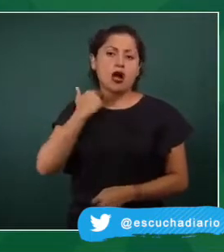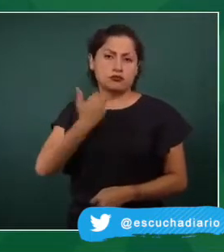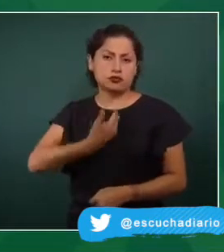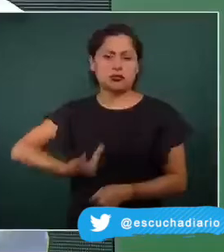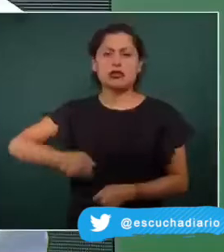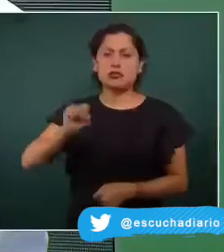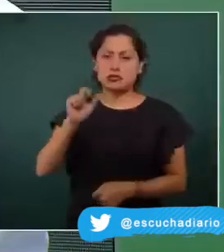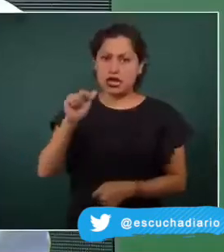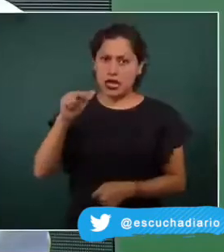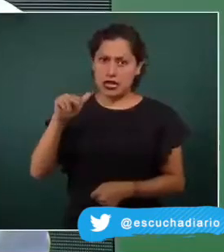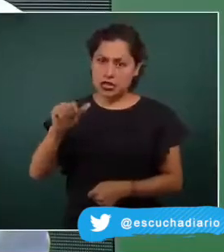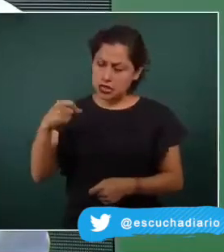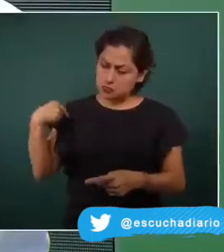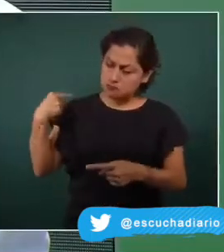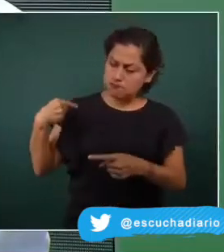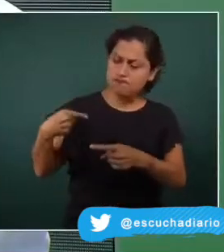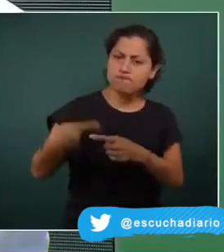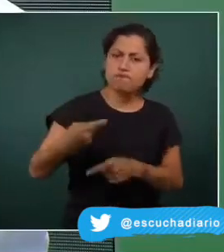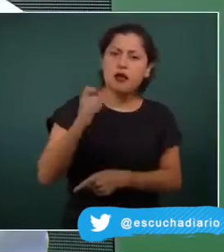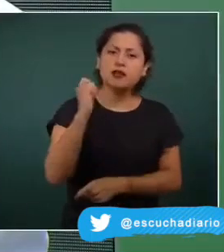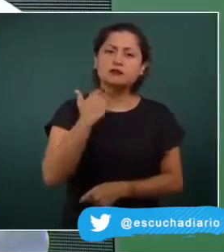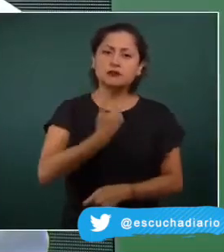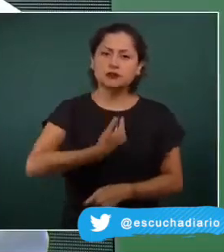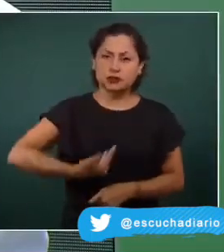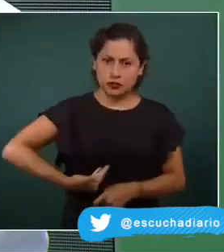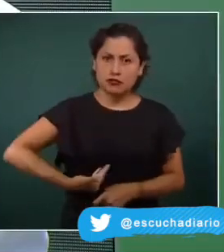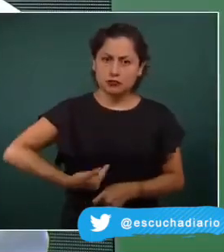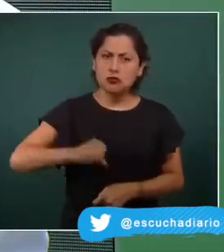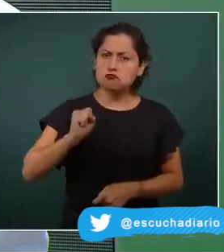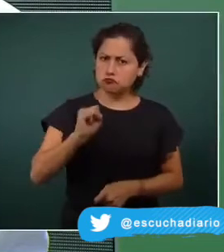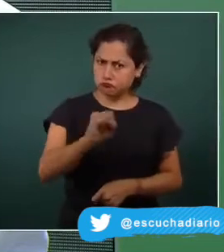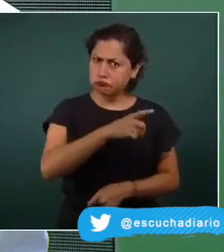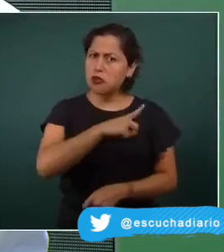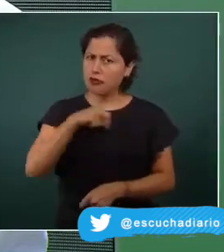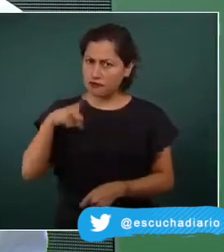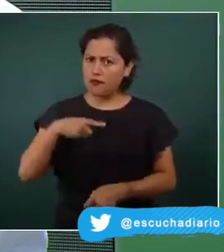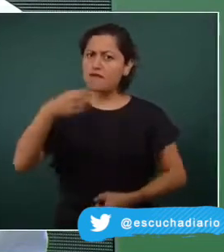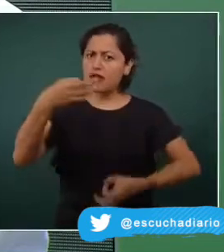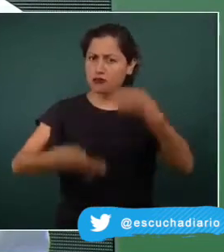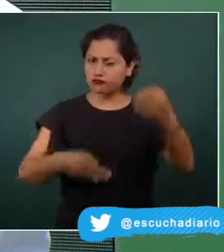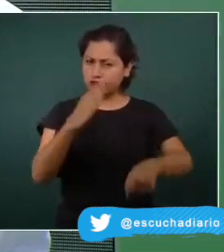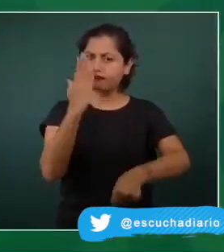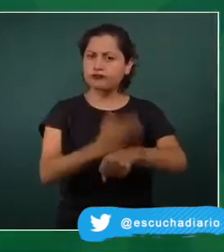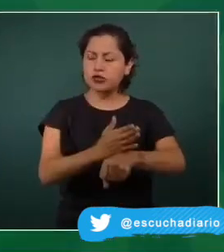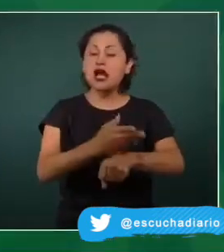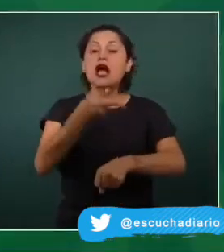sea consulta ciudadana para que